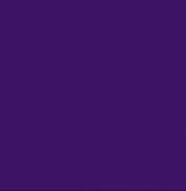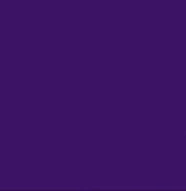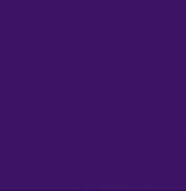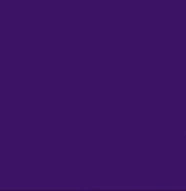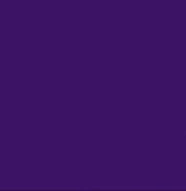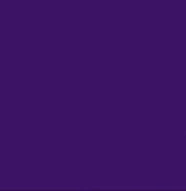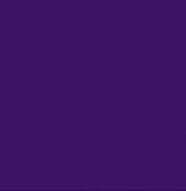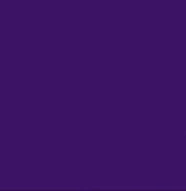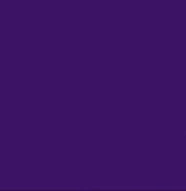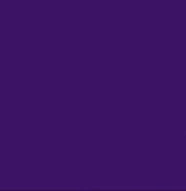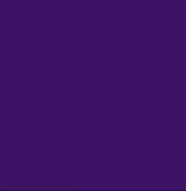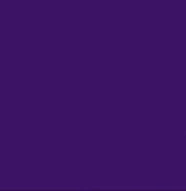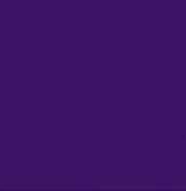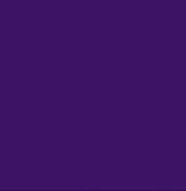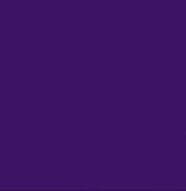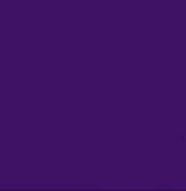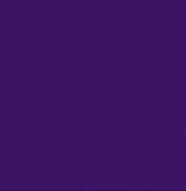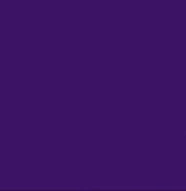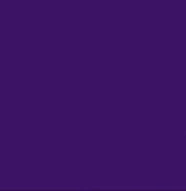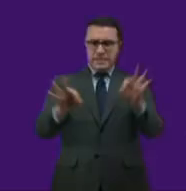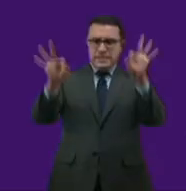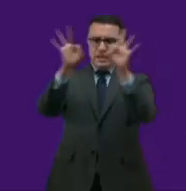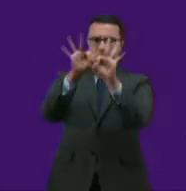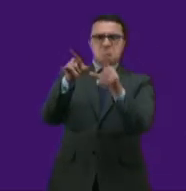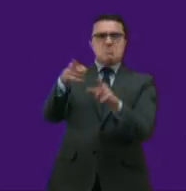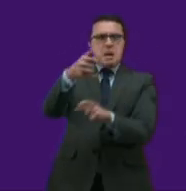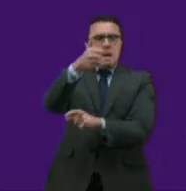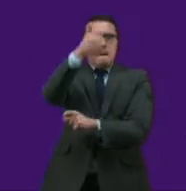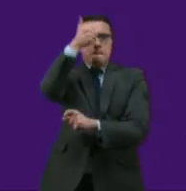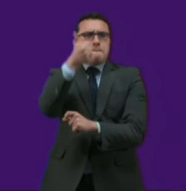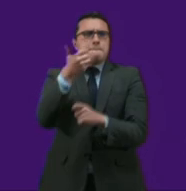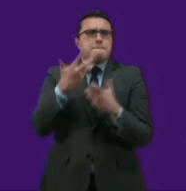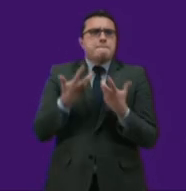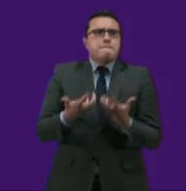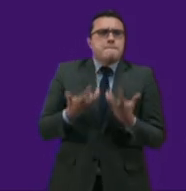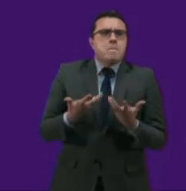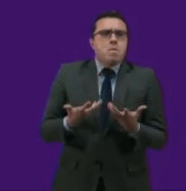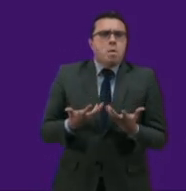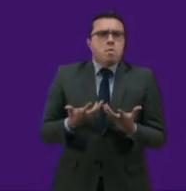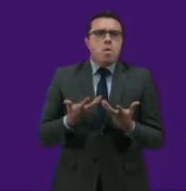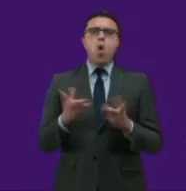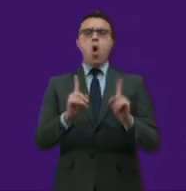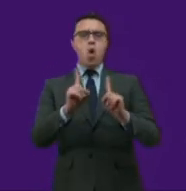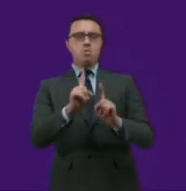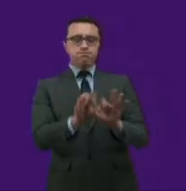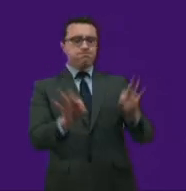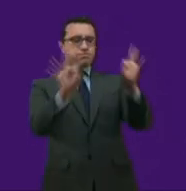las mediciones, en qué es importante, qué es lo fundamental y qué no lo es.